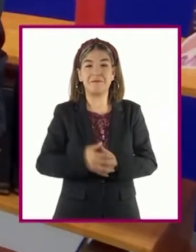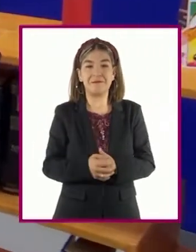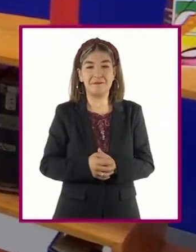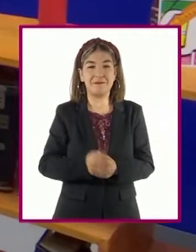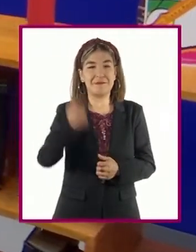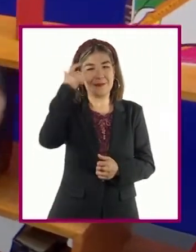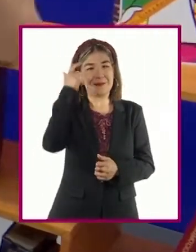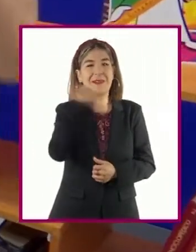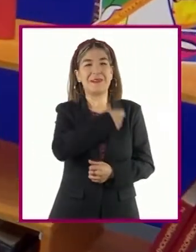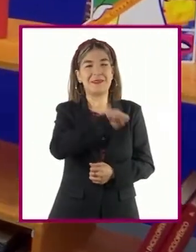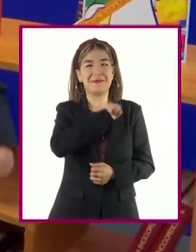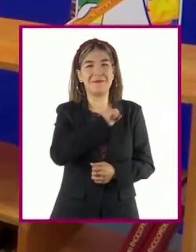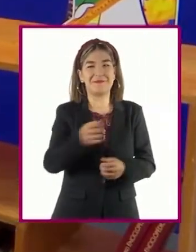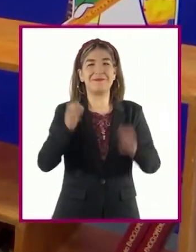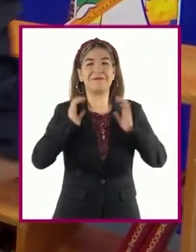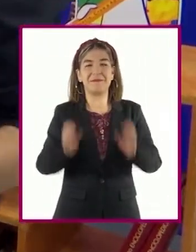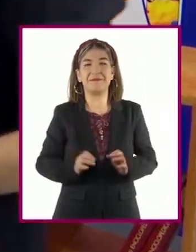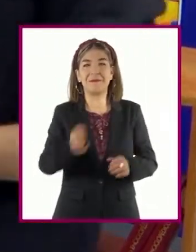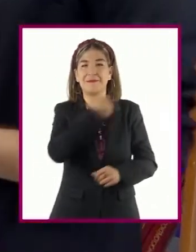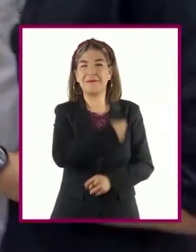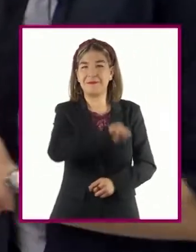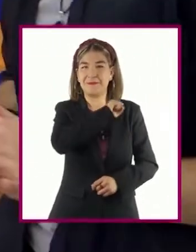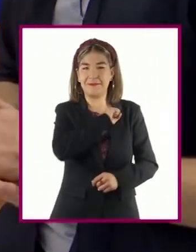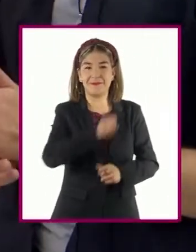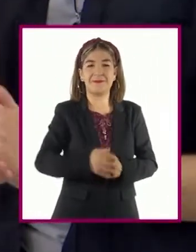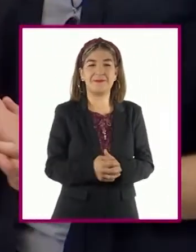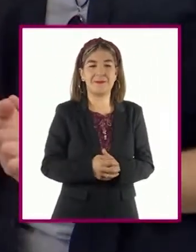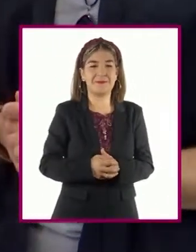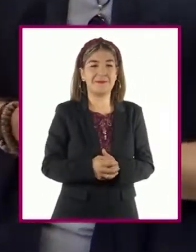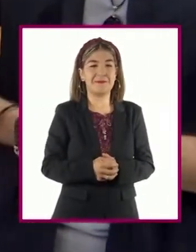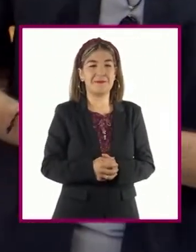que mente sana en cuerpo sano.